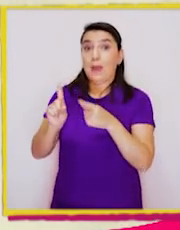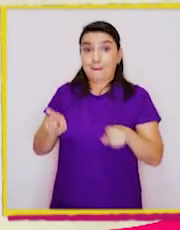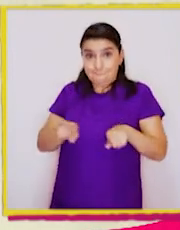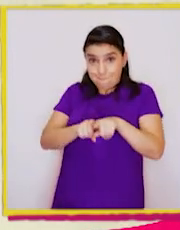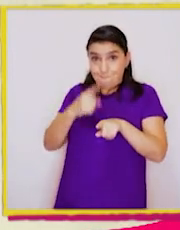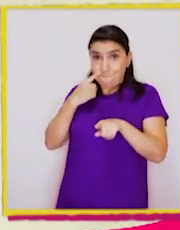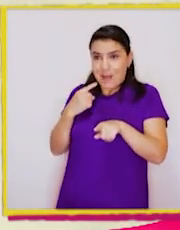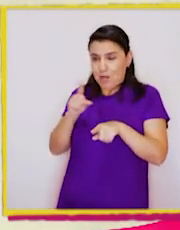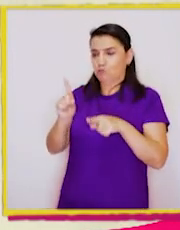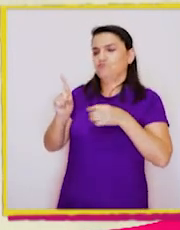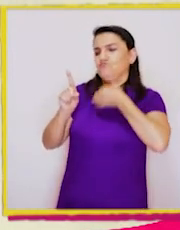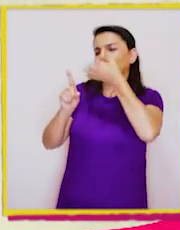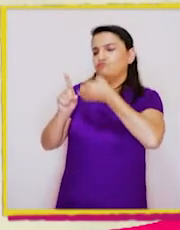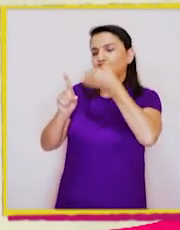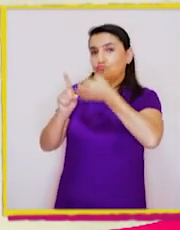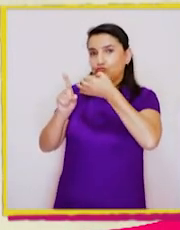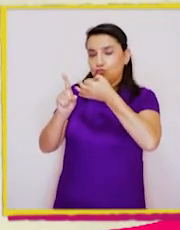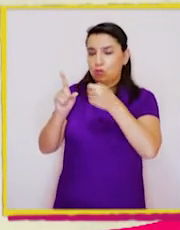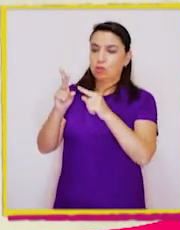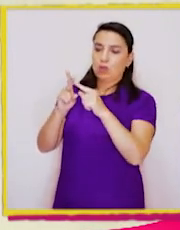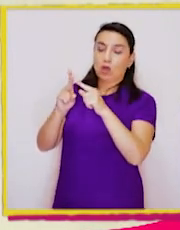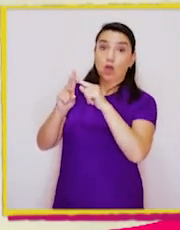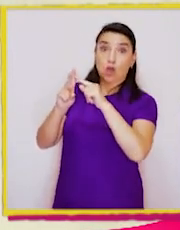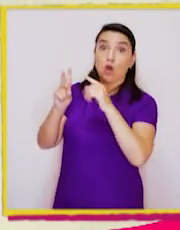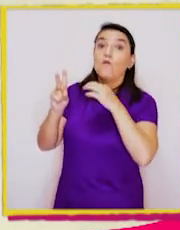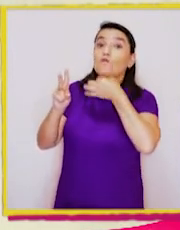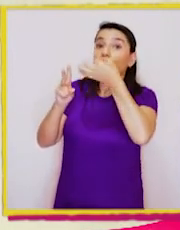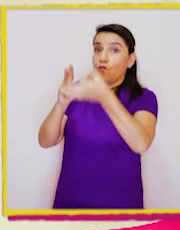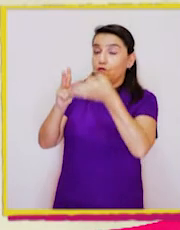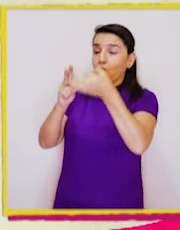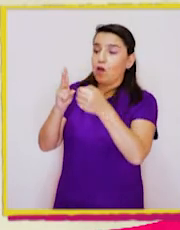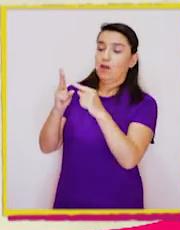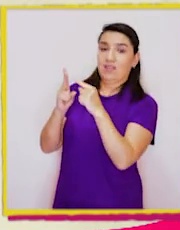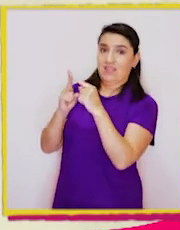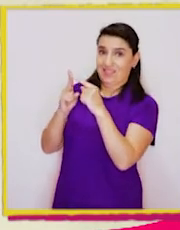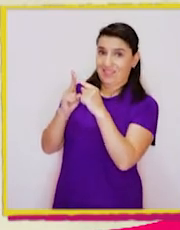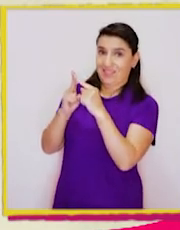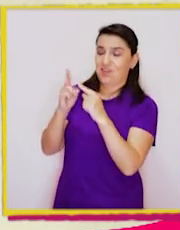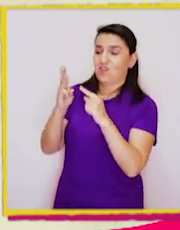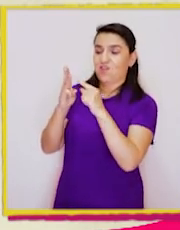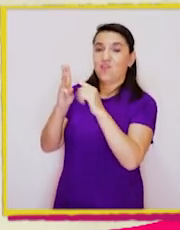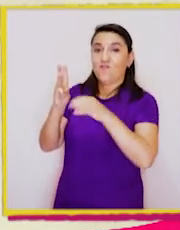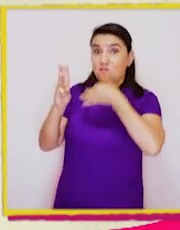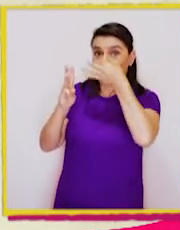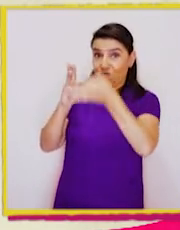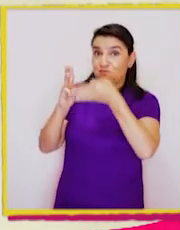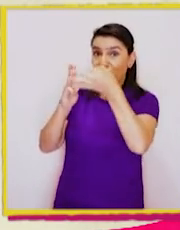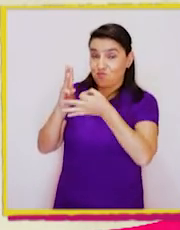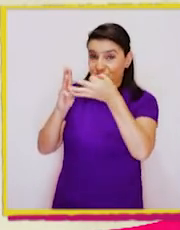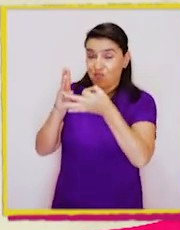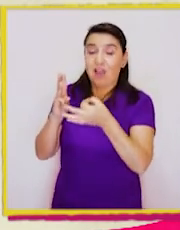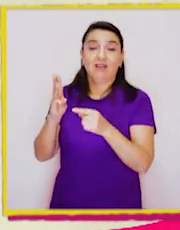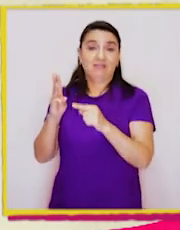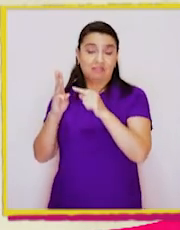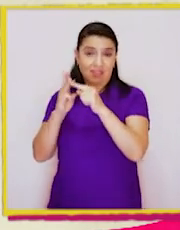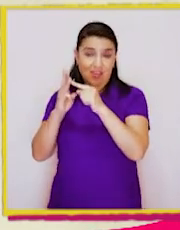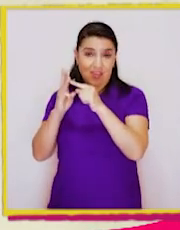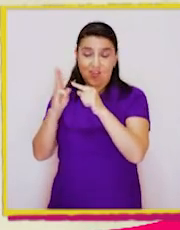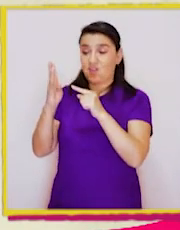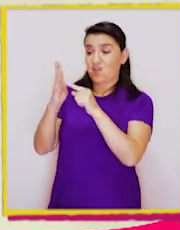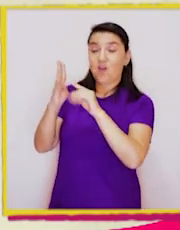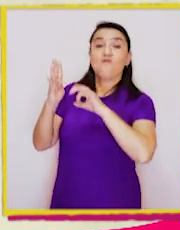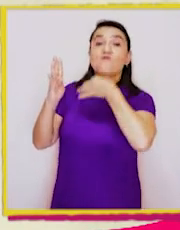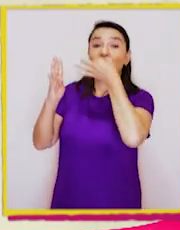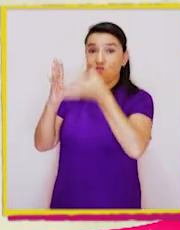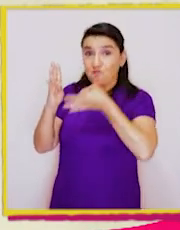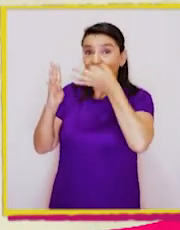hermano. El quitapesar dos escucha al uno. El quitapesar tres escucha al dos. El